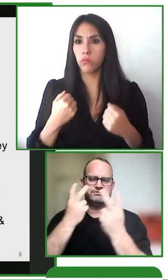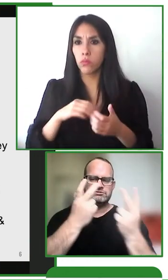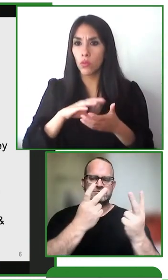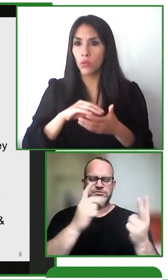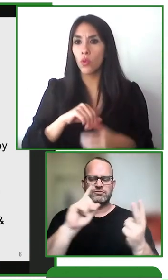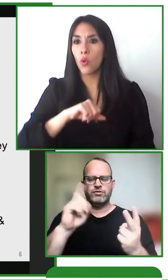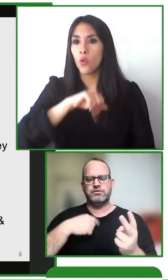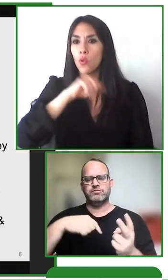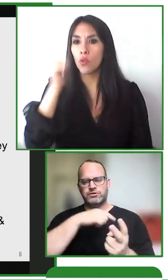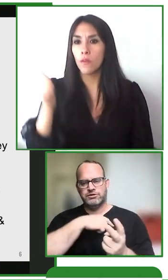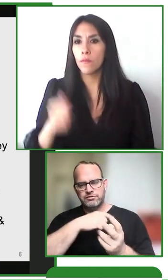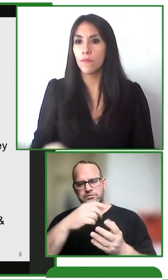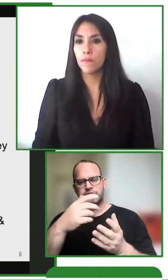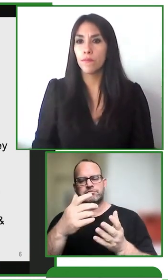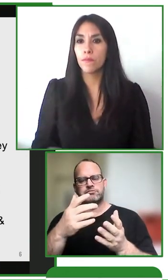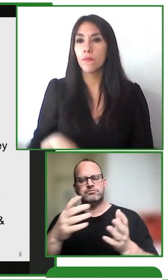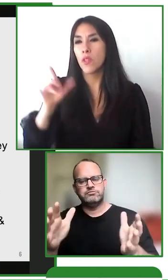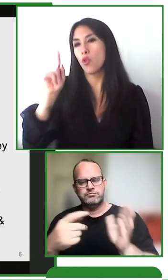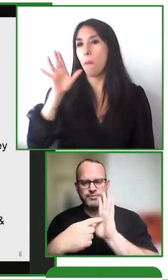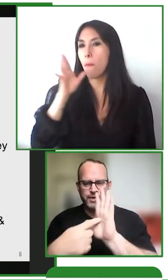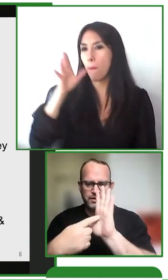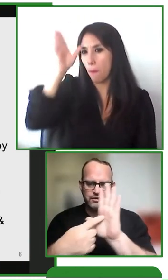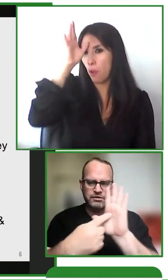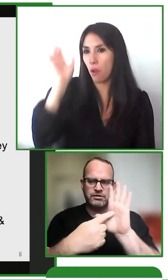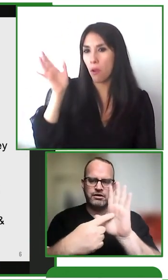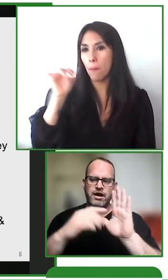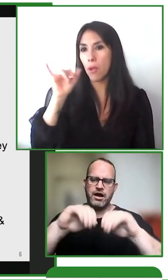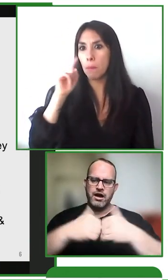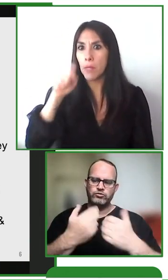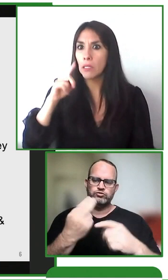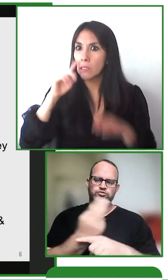involucrados y niños que están involucrados y estamos